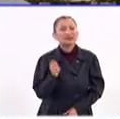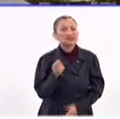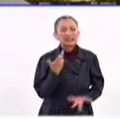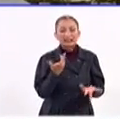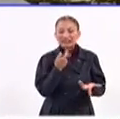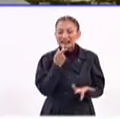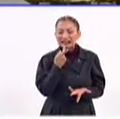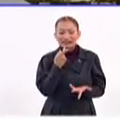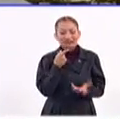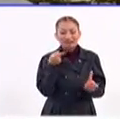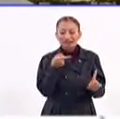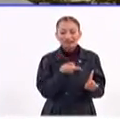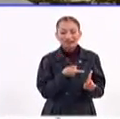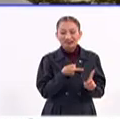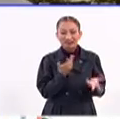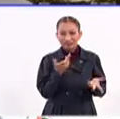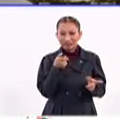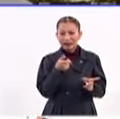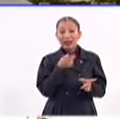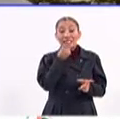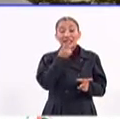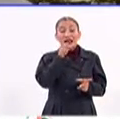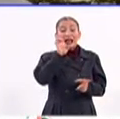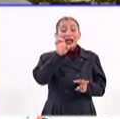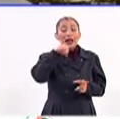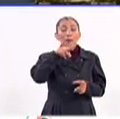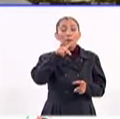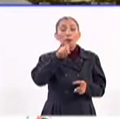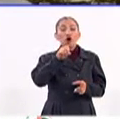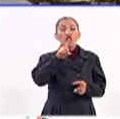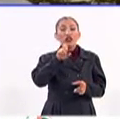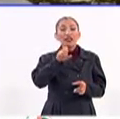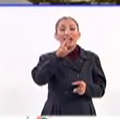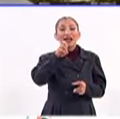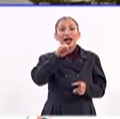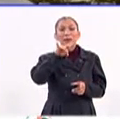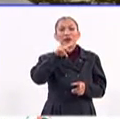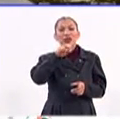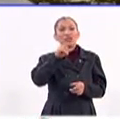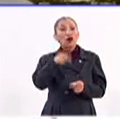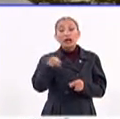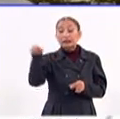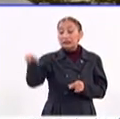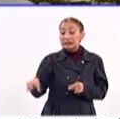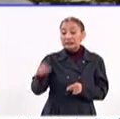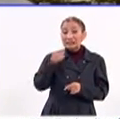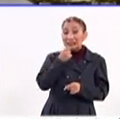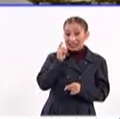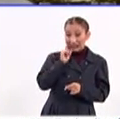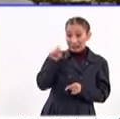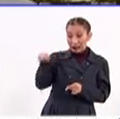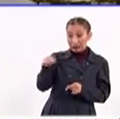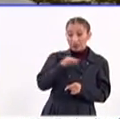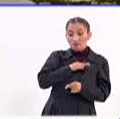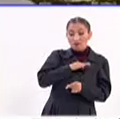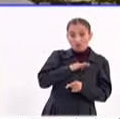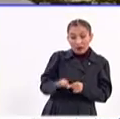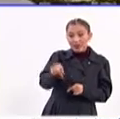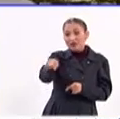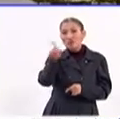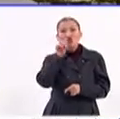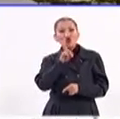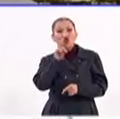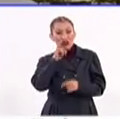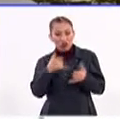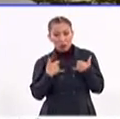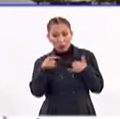de manera particular cuando hablamos de empoderamiento? A la capacidad de las niñas y las